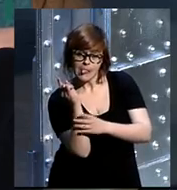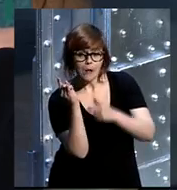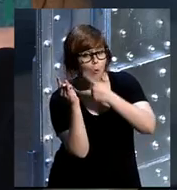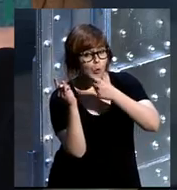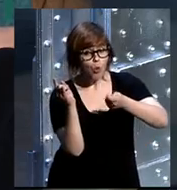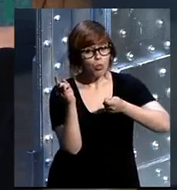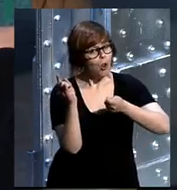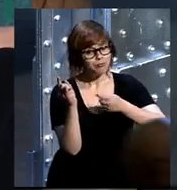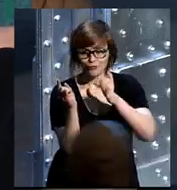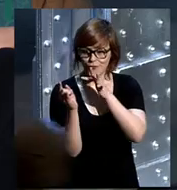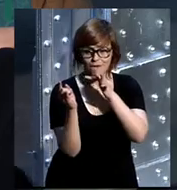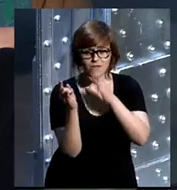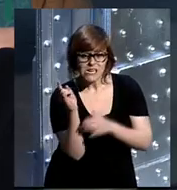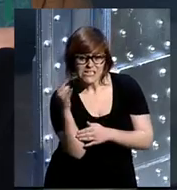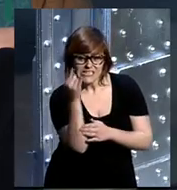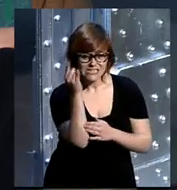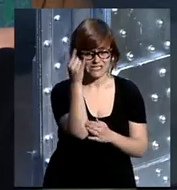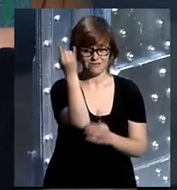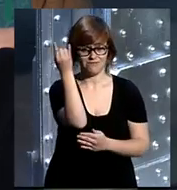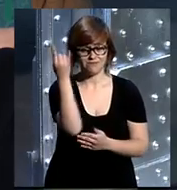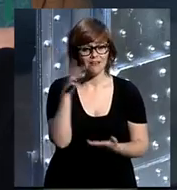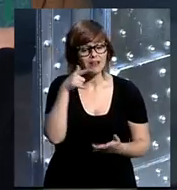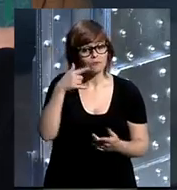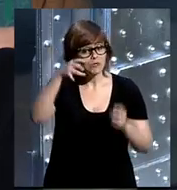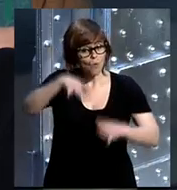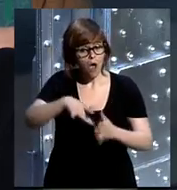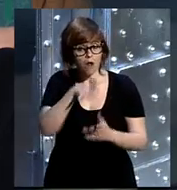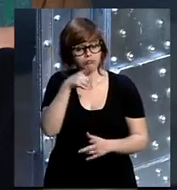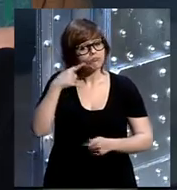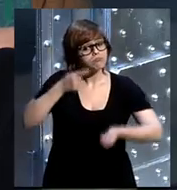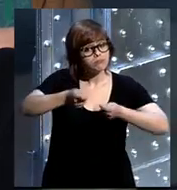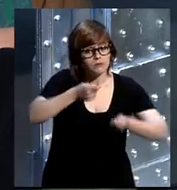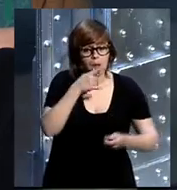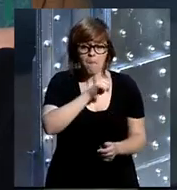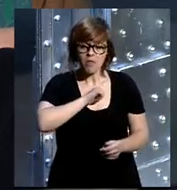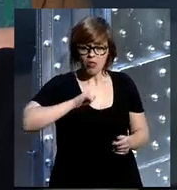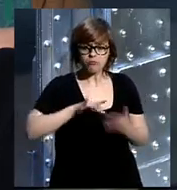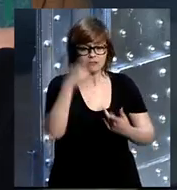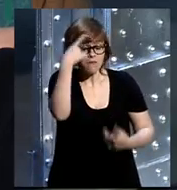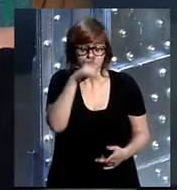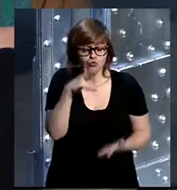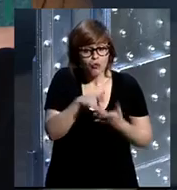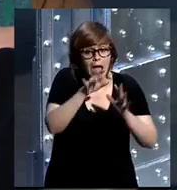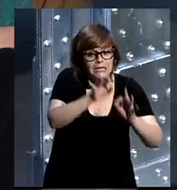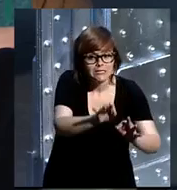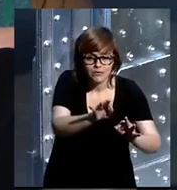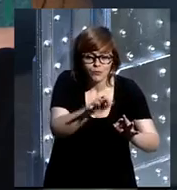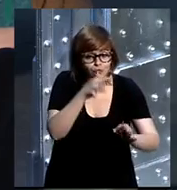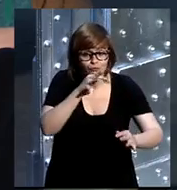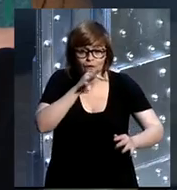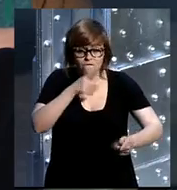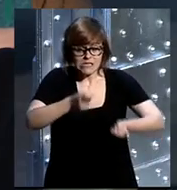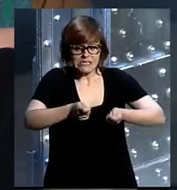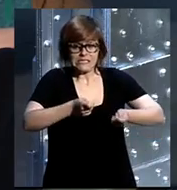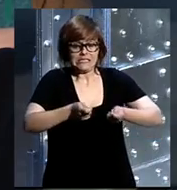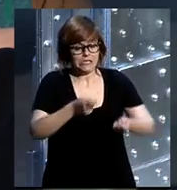privacidad? Pues que esto que en regulación económica es lo habitual, sabemos que forma parte del juego, aquí resulta que